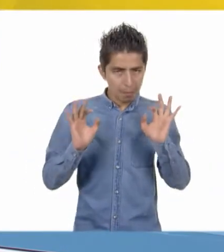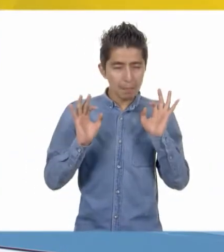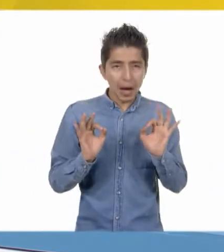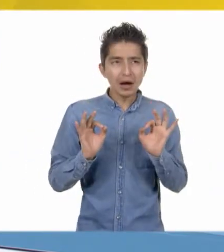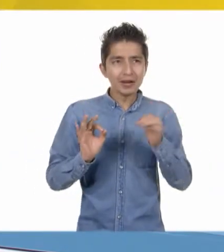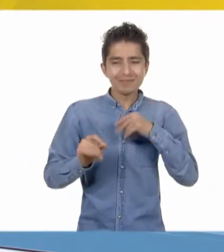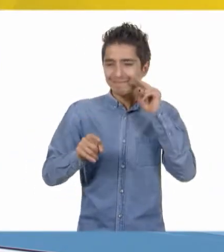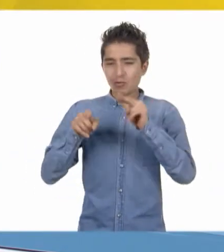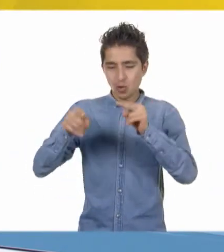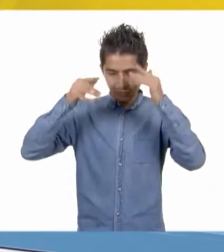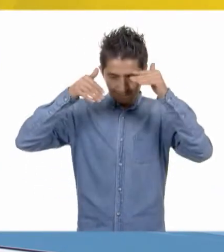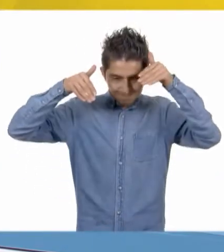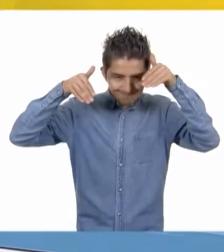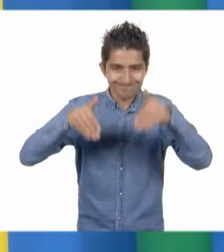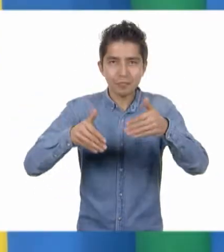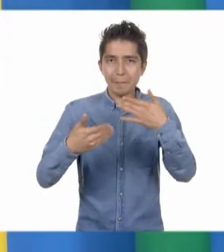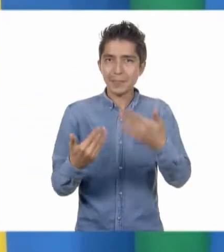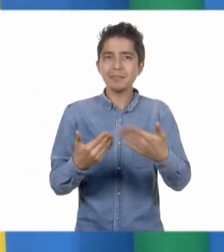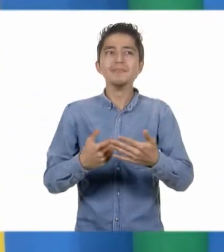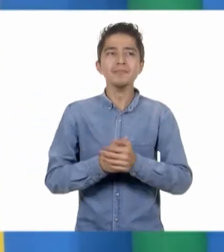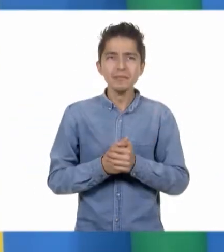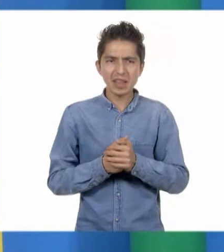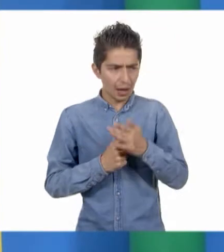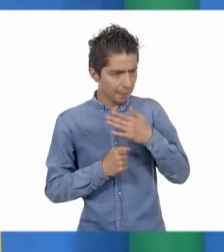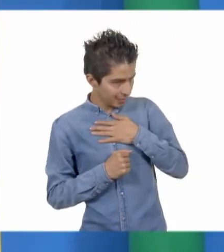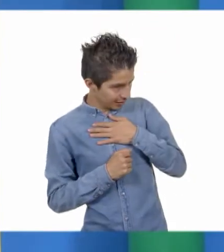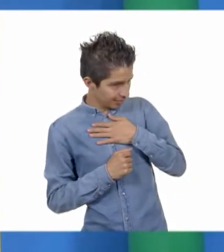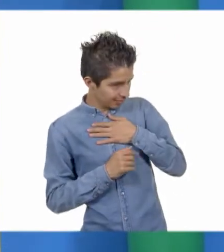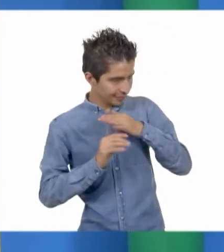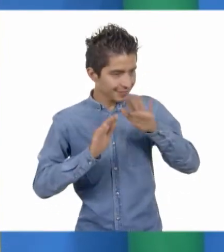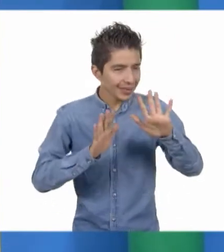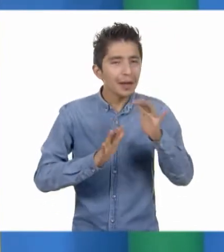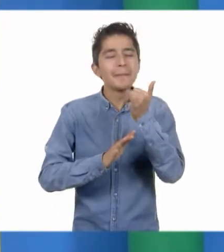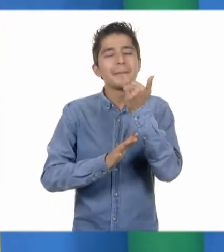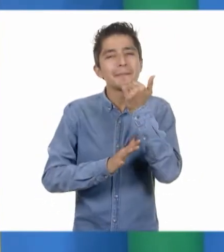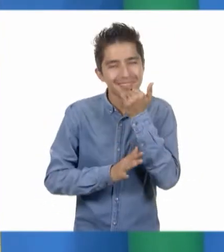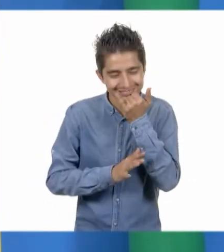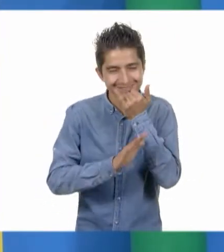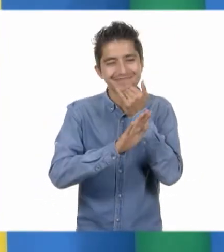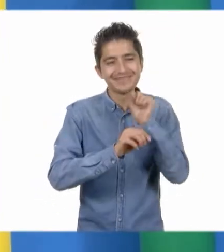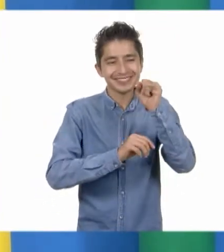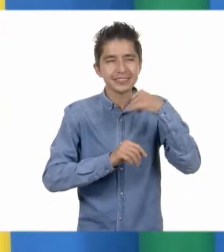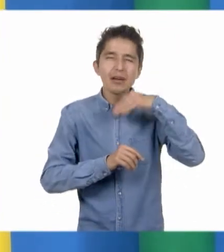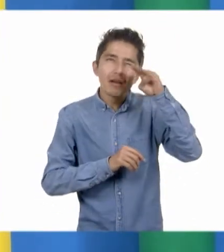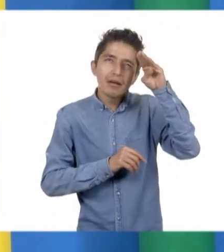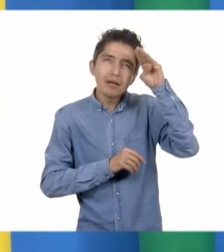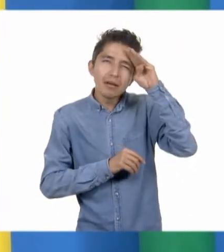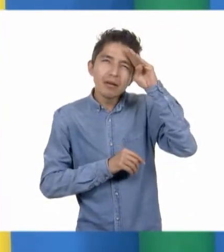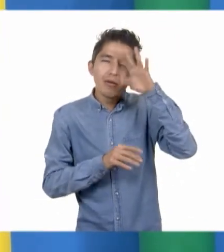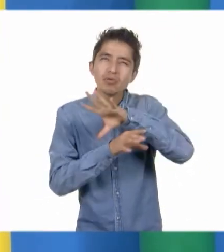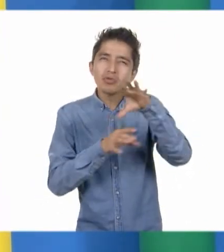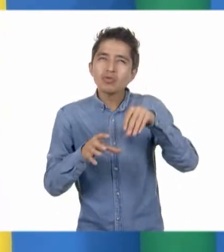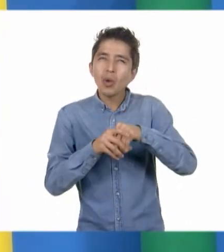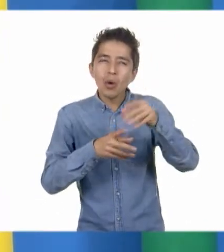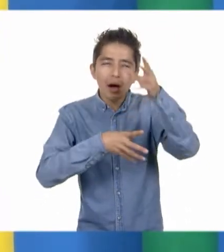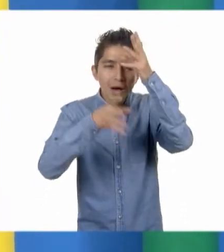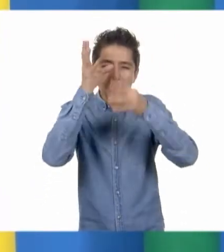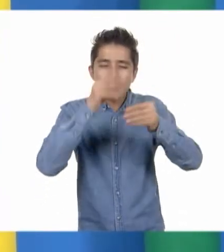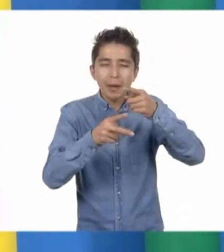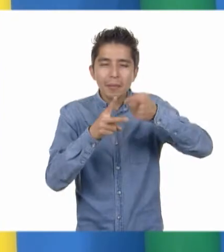en tus pensamientos, María. ¿A mí? Ay, sí, maestra, perdón. Es que justo estaba pensando en todo lo que hemos aprendido